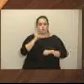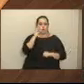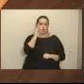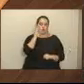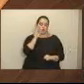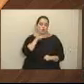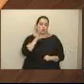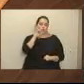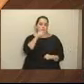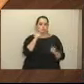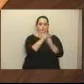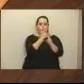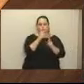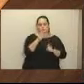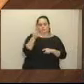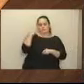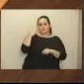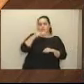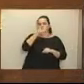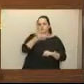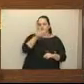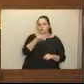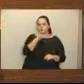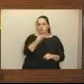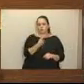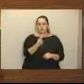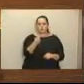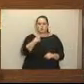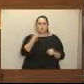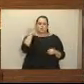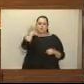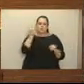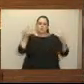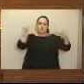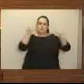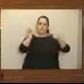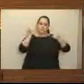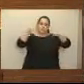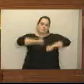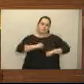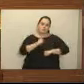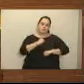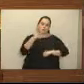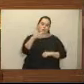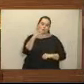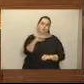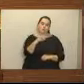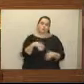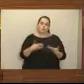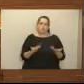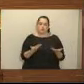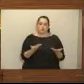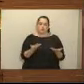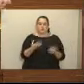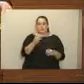su discurso, de manera un poco desvaída, es cierto, yo creo que el único pacto contra la corrupción posible es el que empiece por